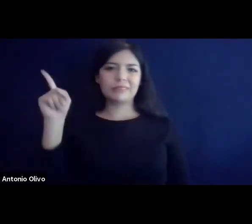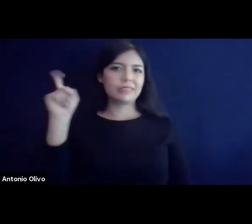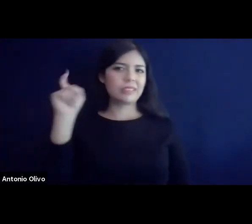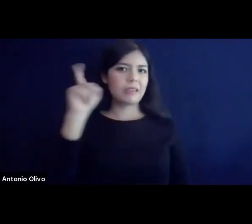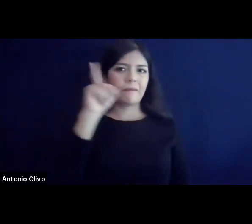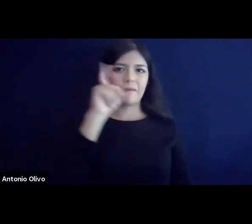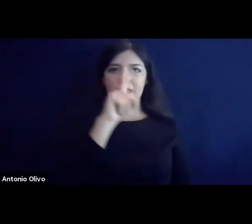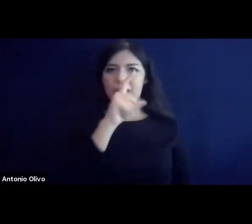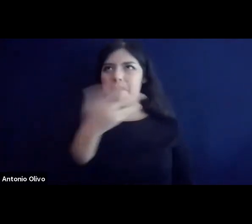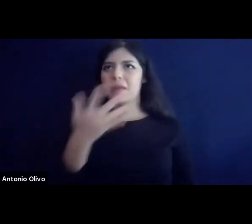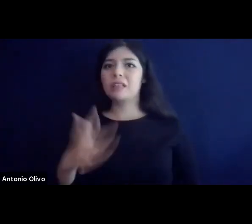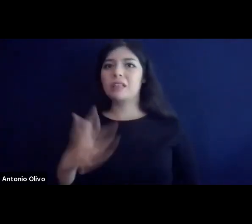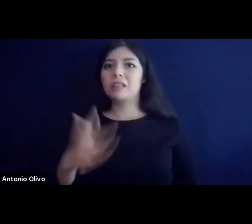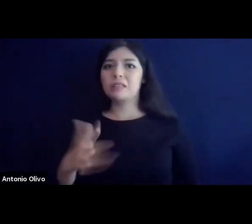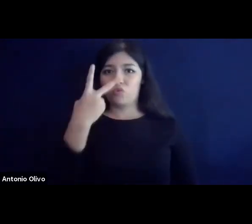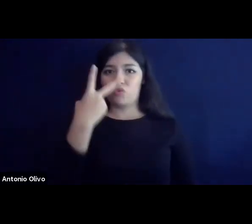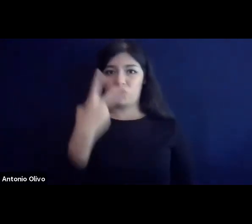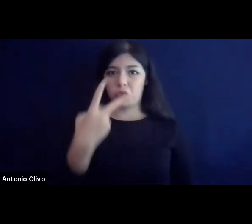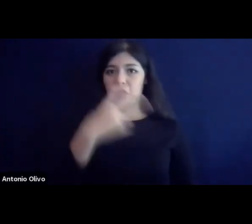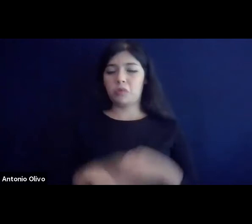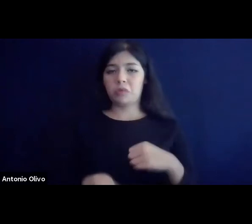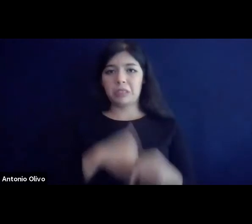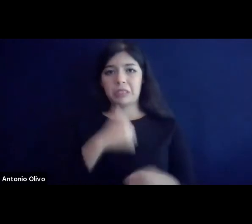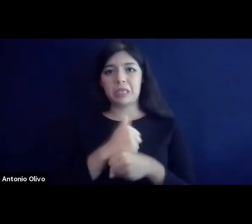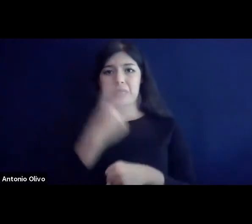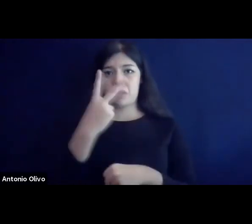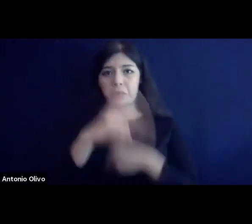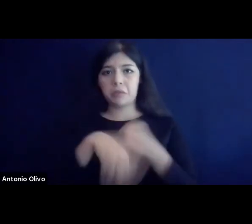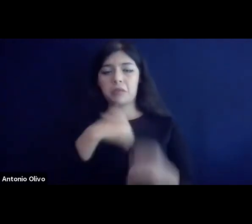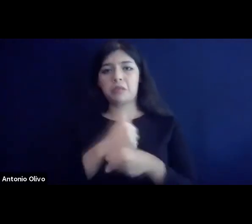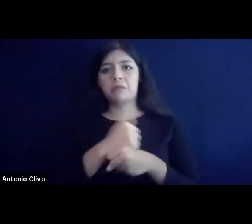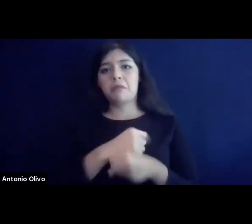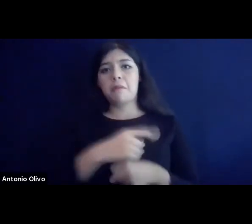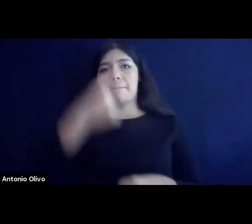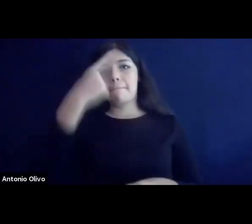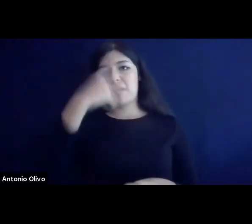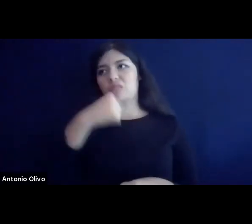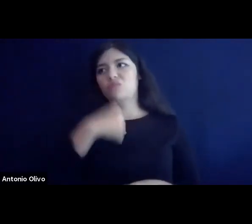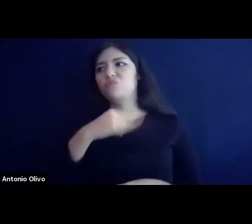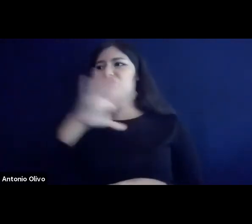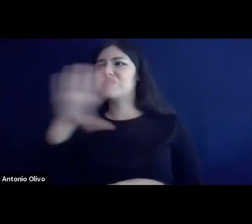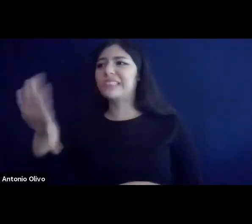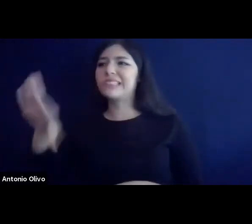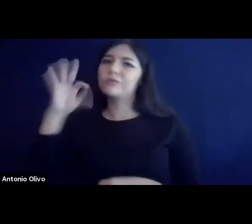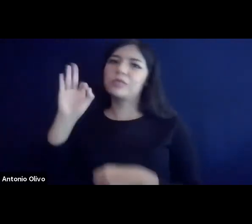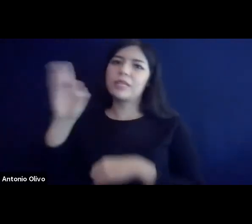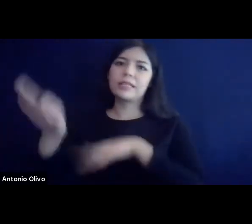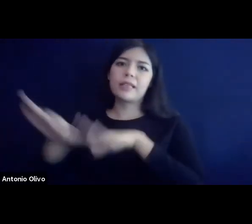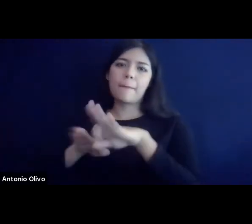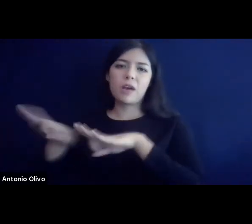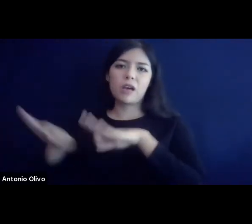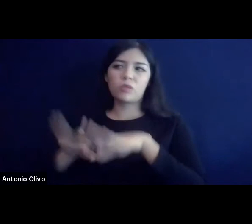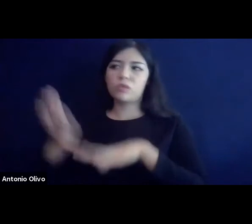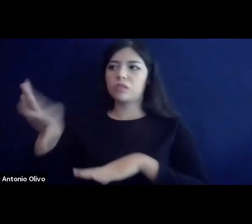casi 2 años, como año y medio, el poder encontrar un trabajo. El que encontré era